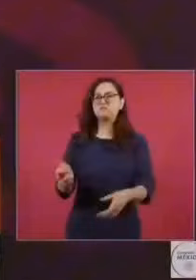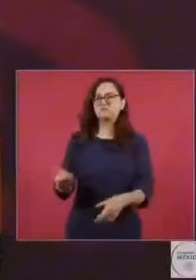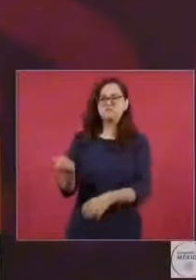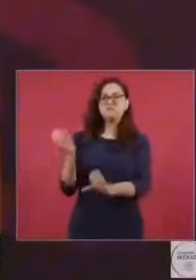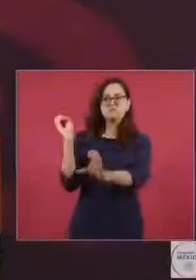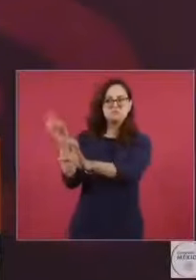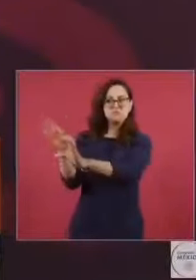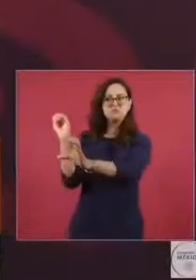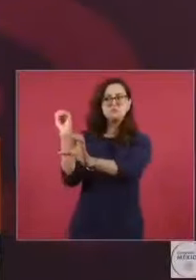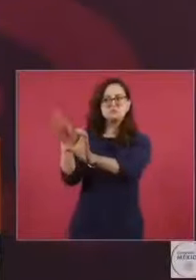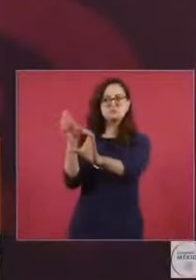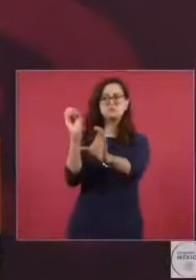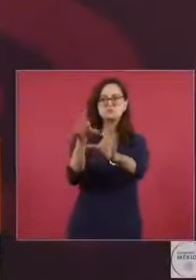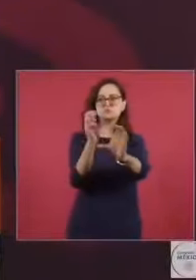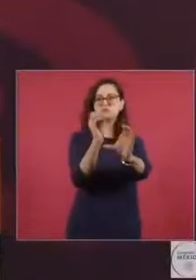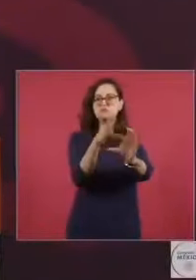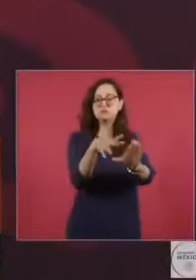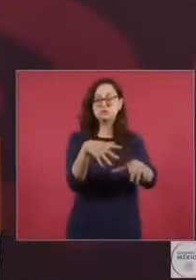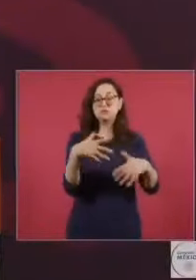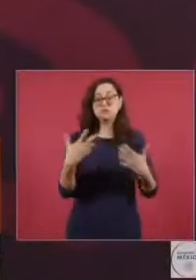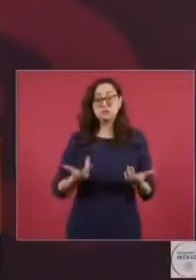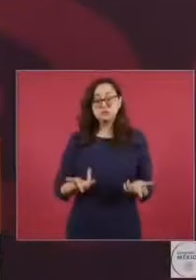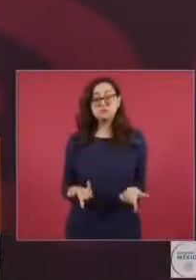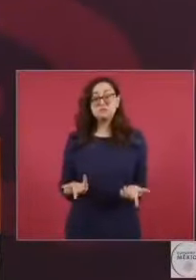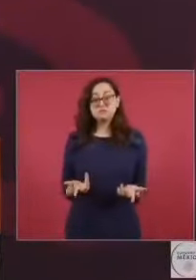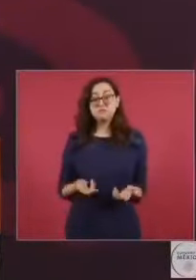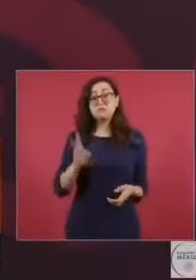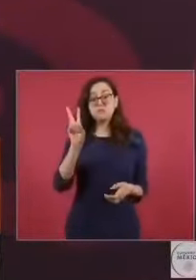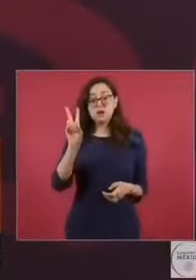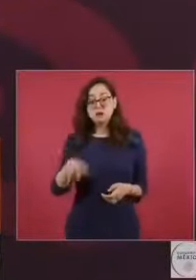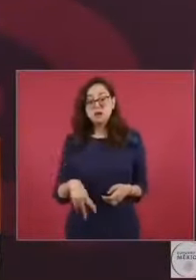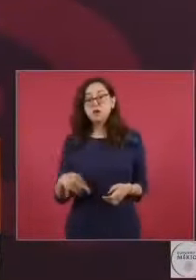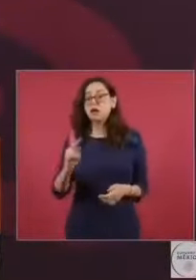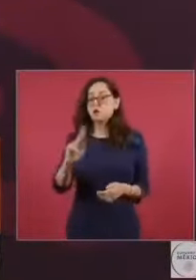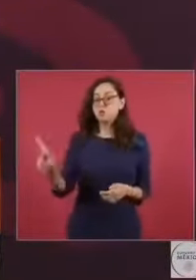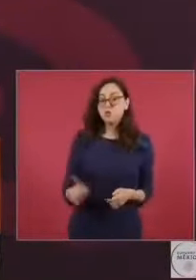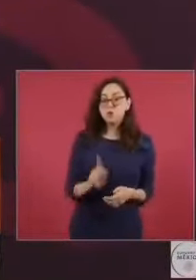La remesa solamente es el ejemplo,